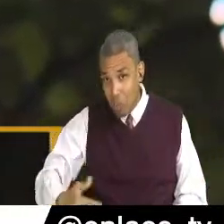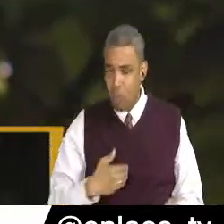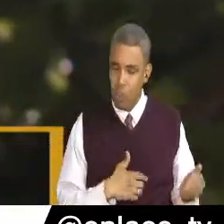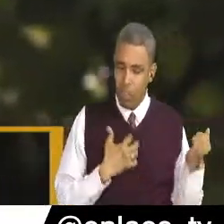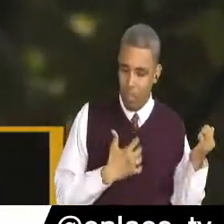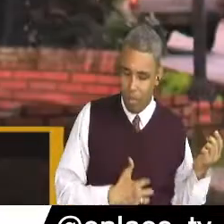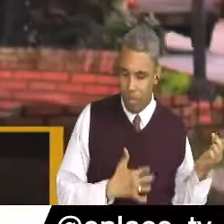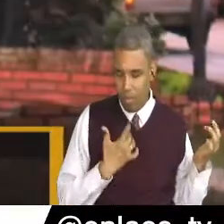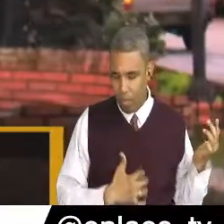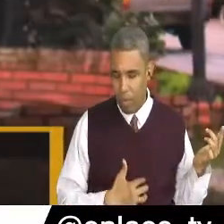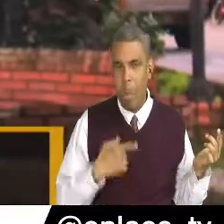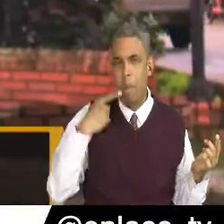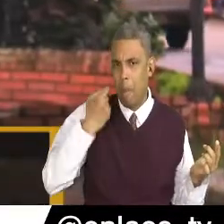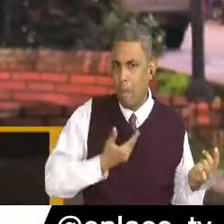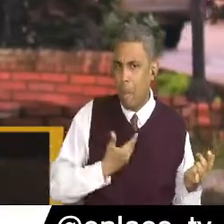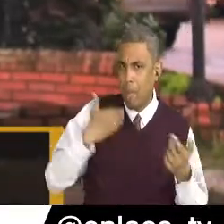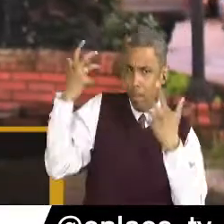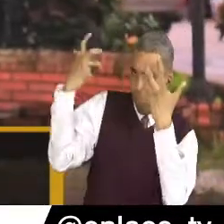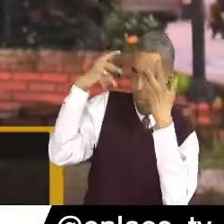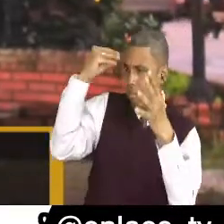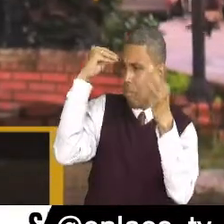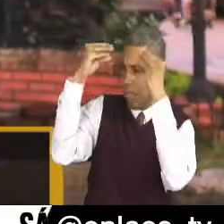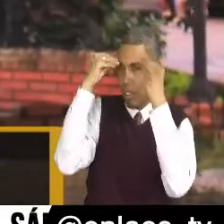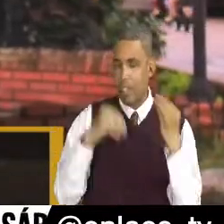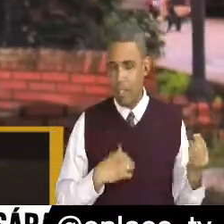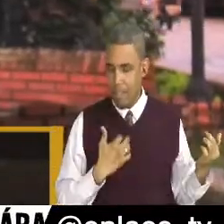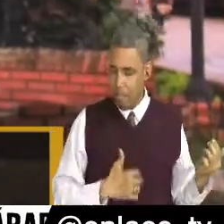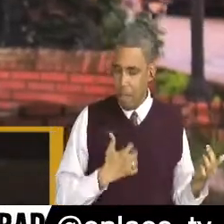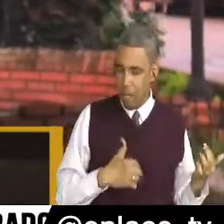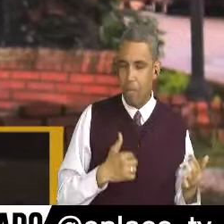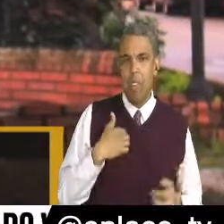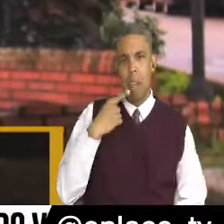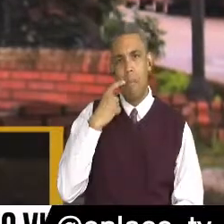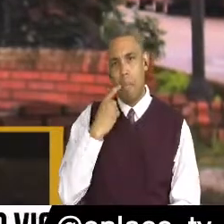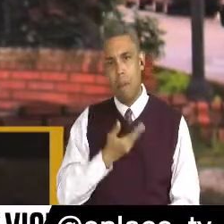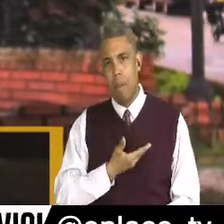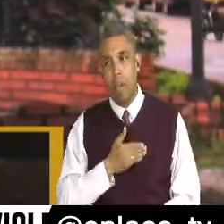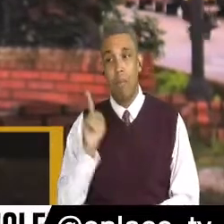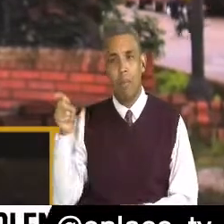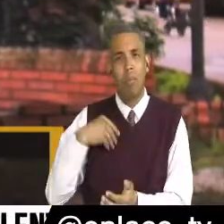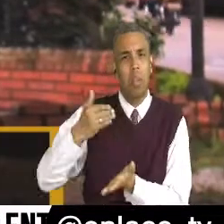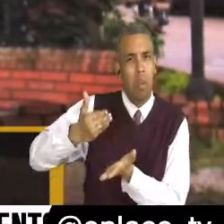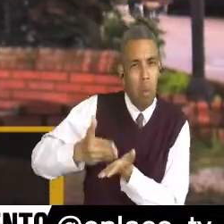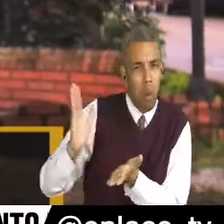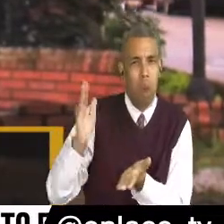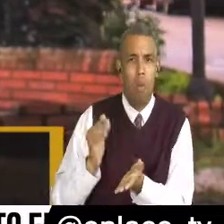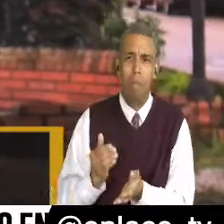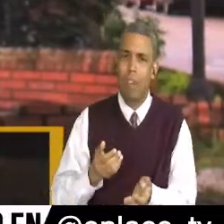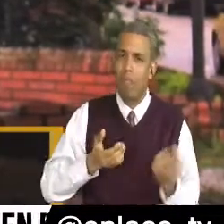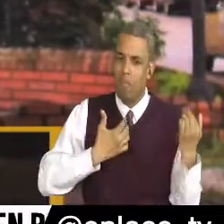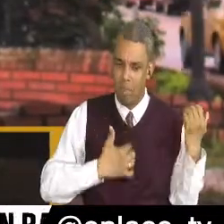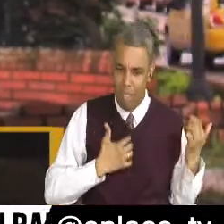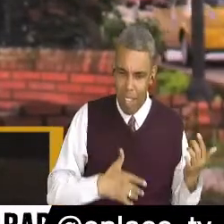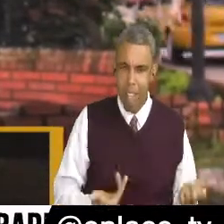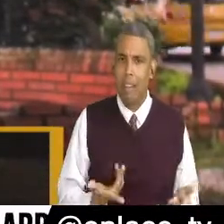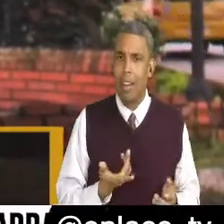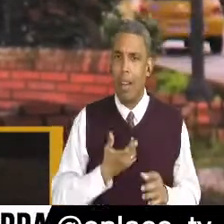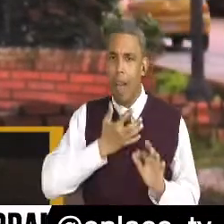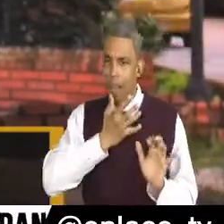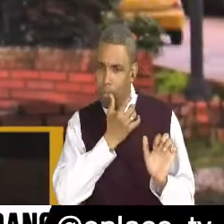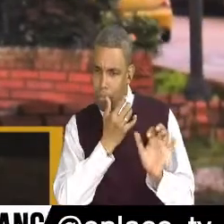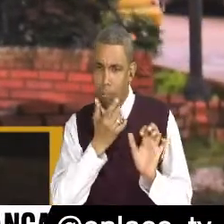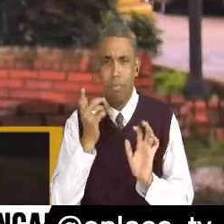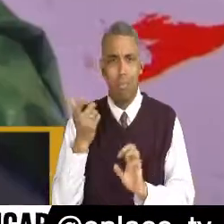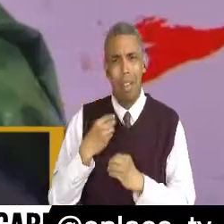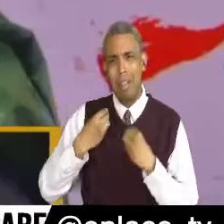papás me han inculcado eso como de la música, por una parte, que me han comprado los instrumentos, que me han metido en orquestas